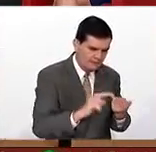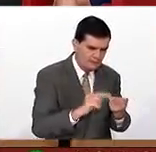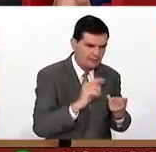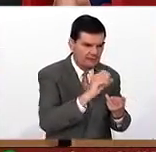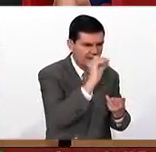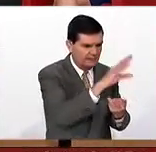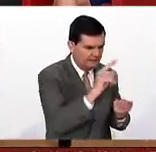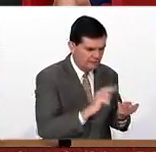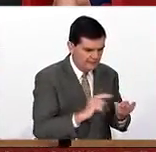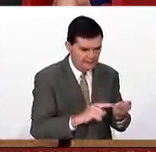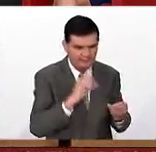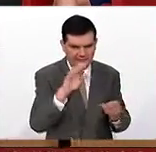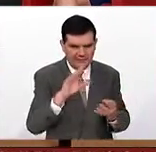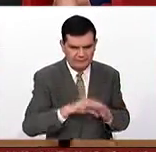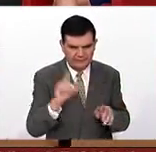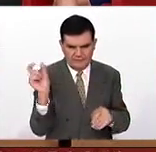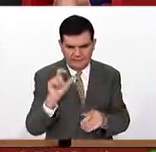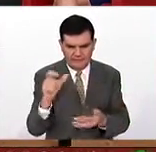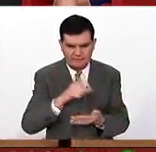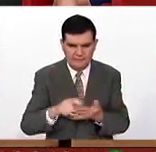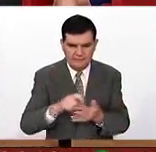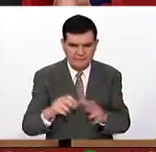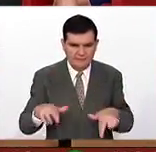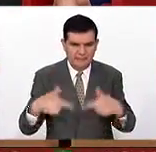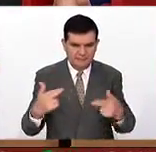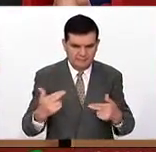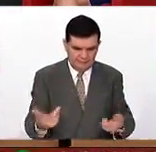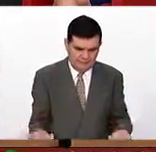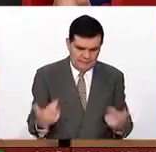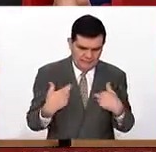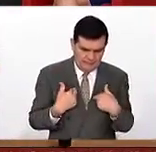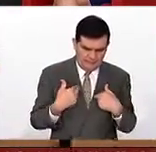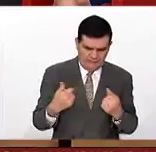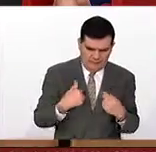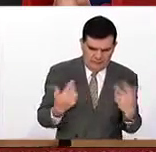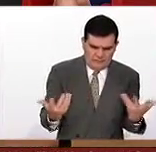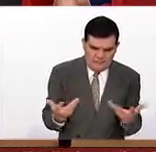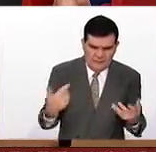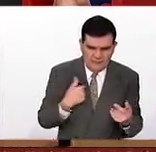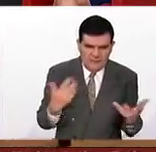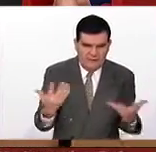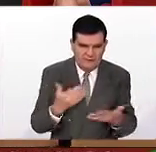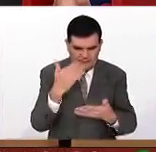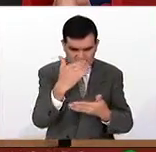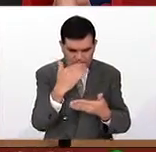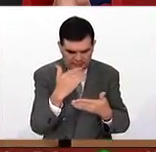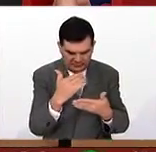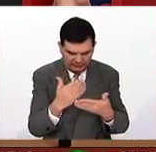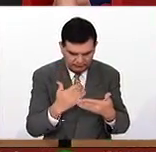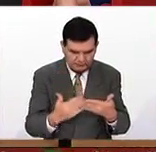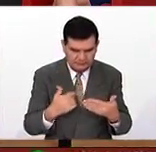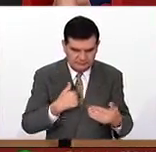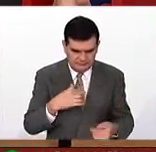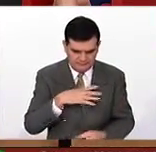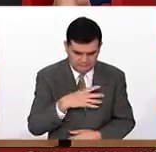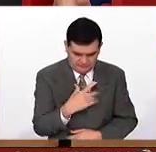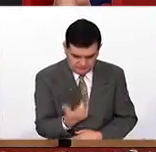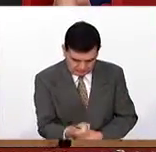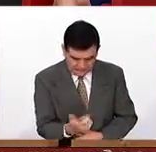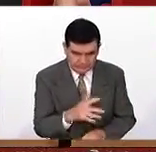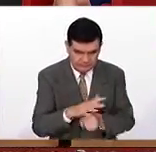granito que a la hora de hacer los regalos yo mismo que me quiero dar las que va con lo que tengo